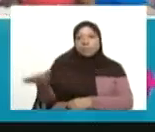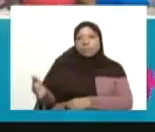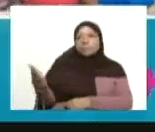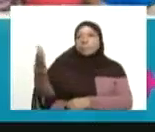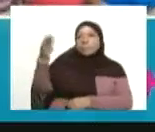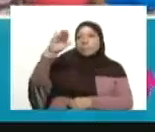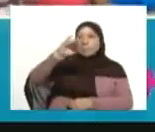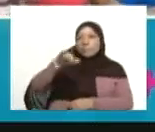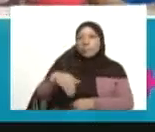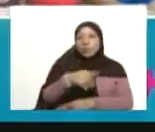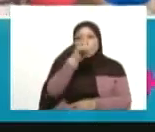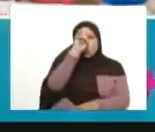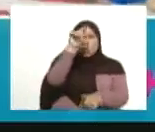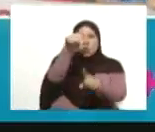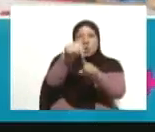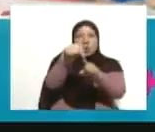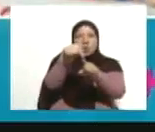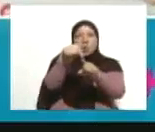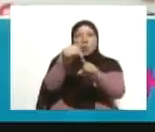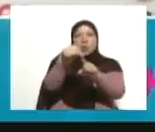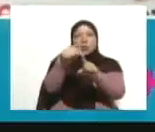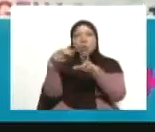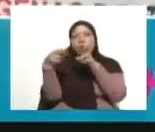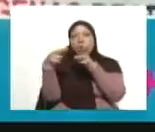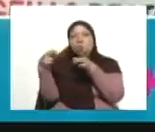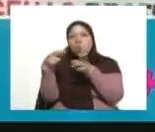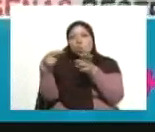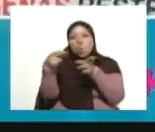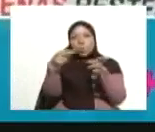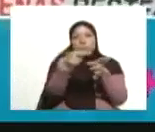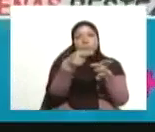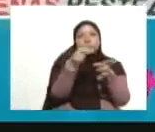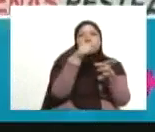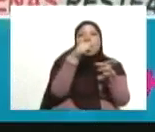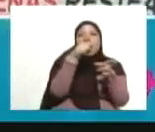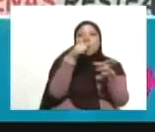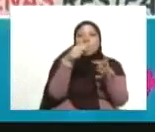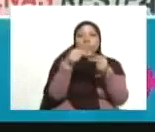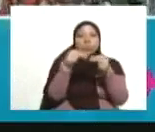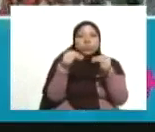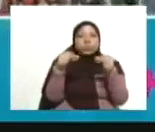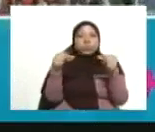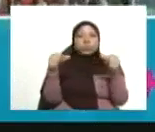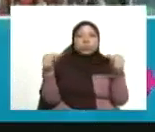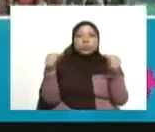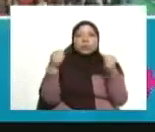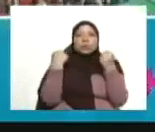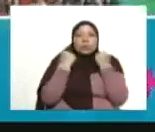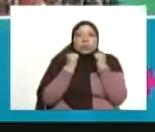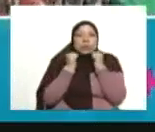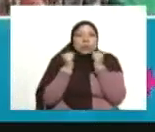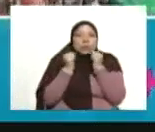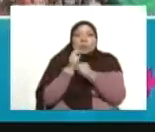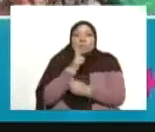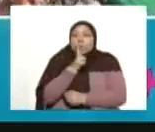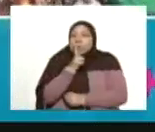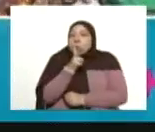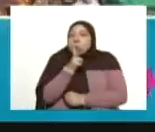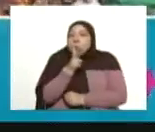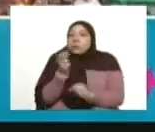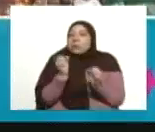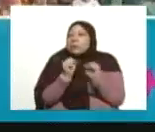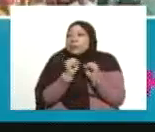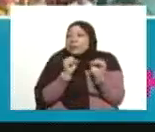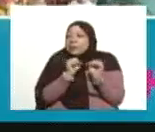en la cumbre del Roraima, hay riachuelos y lagunitas. Ahí nos bañamos, hace un frío terrible, pero dicen